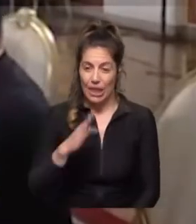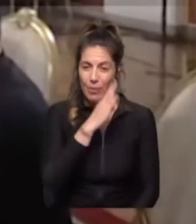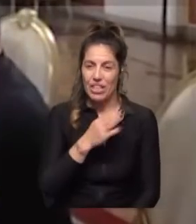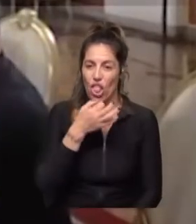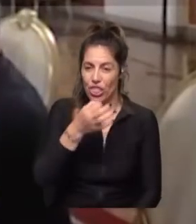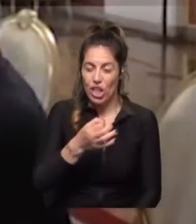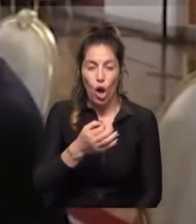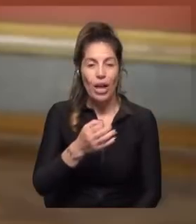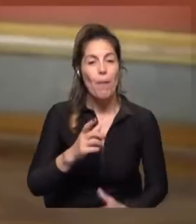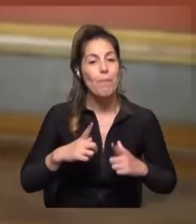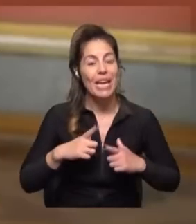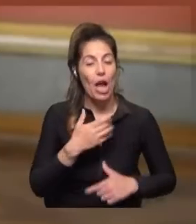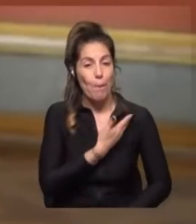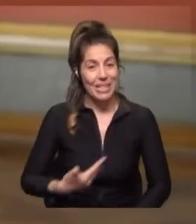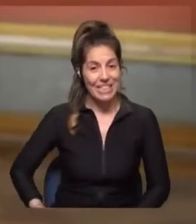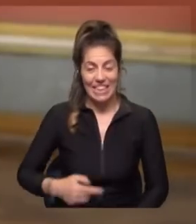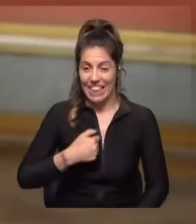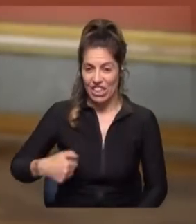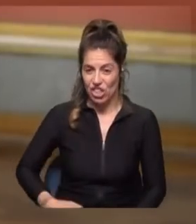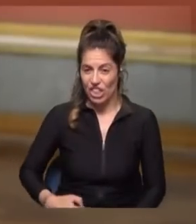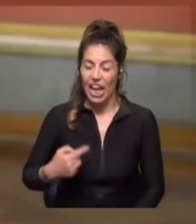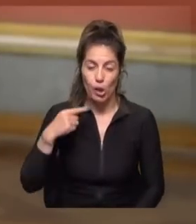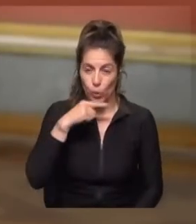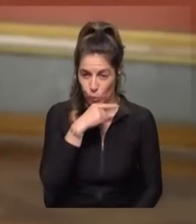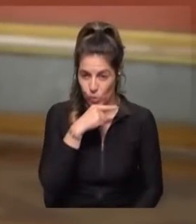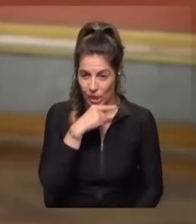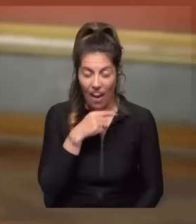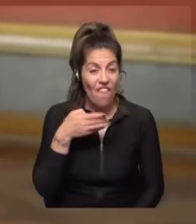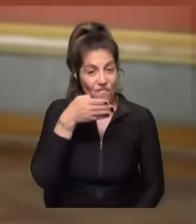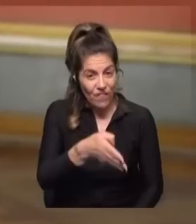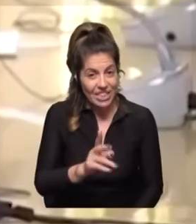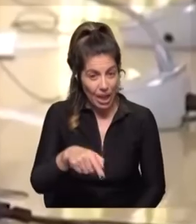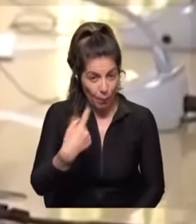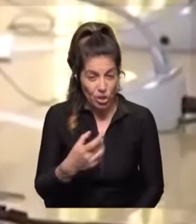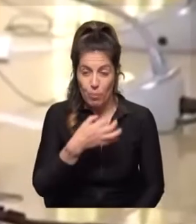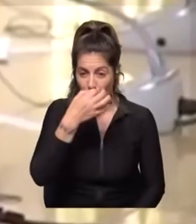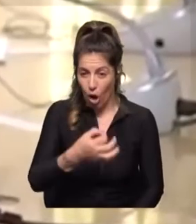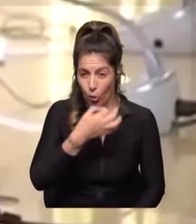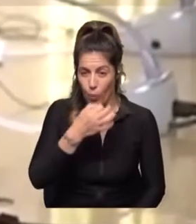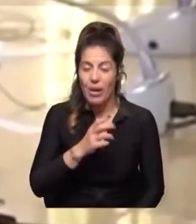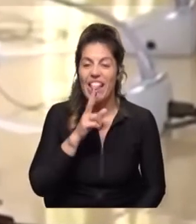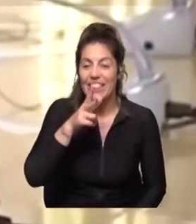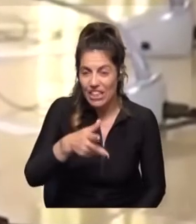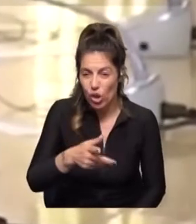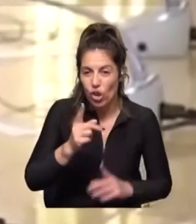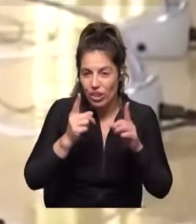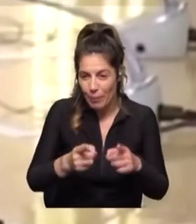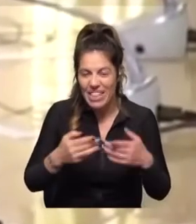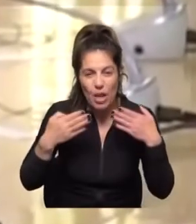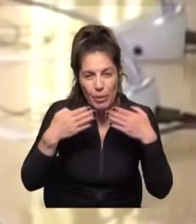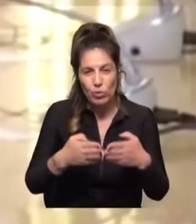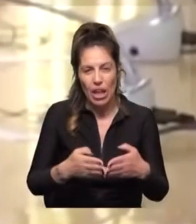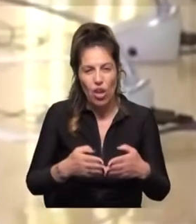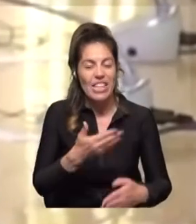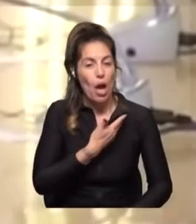espera que los presidentes de China jijing y de Rusia Vladimir Putin asistan a la próxima Cumbre y dijo en rueda de prensa El ser consultado